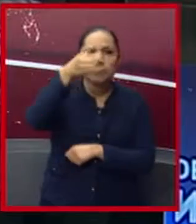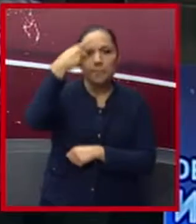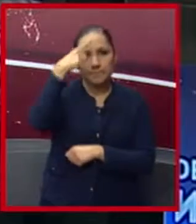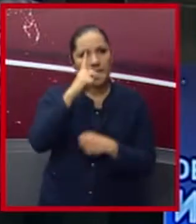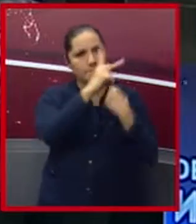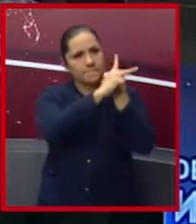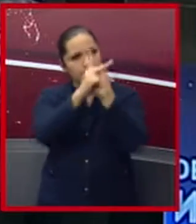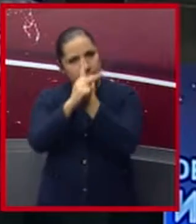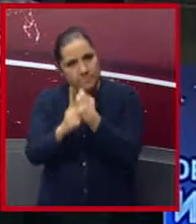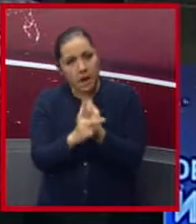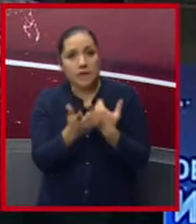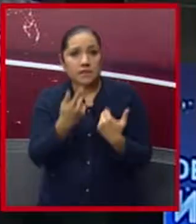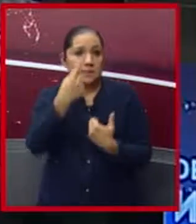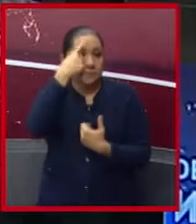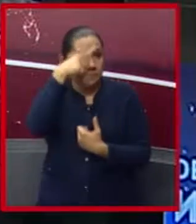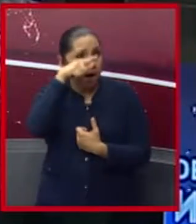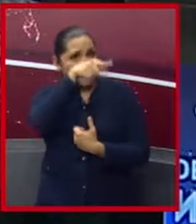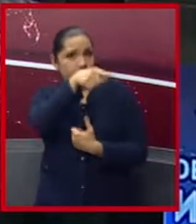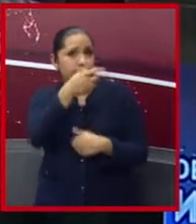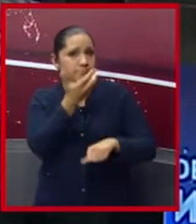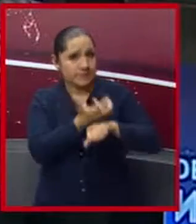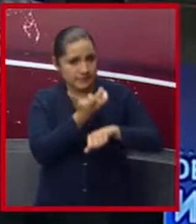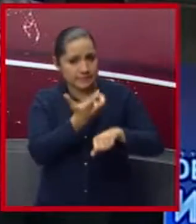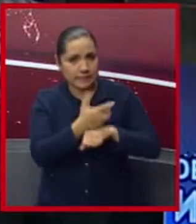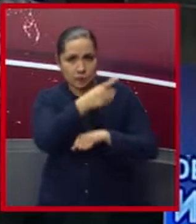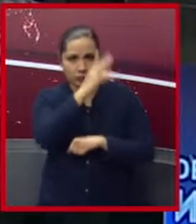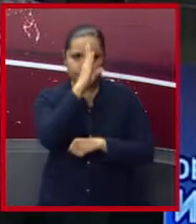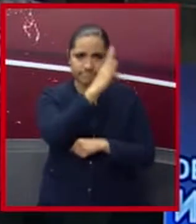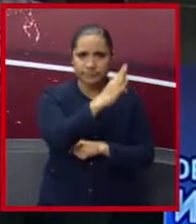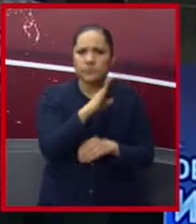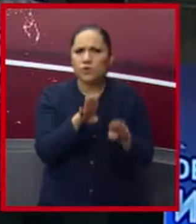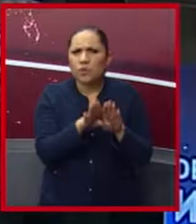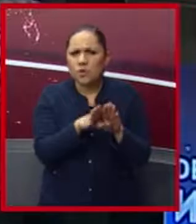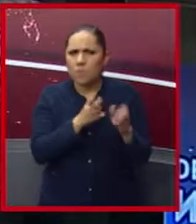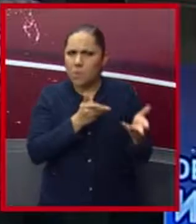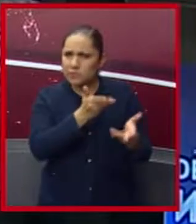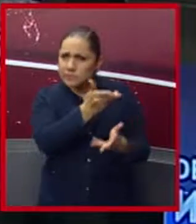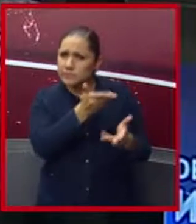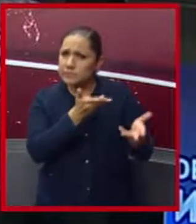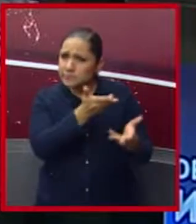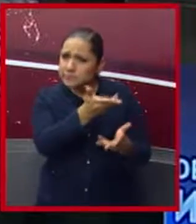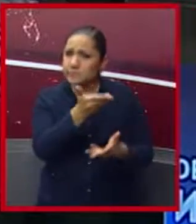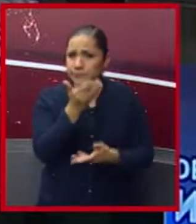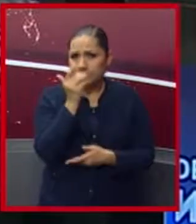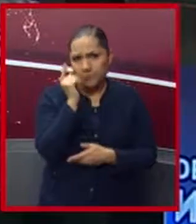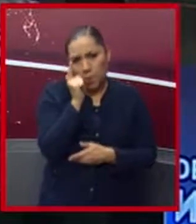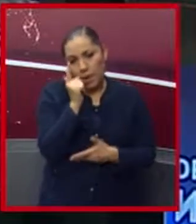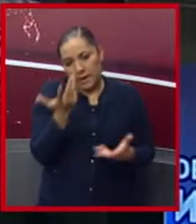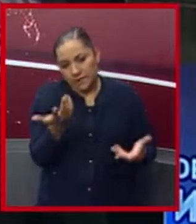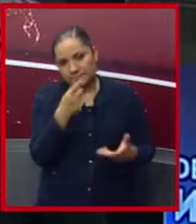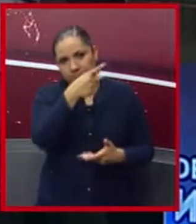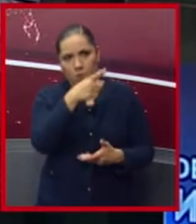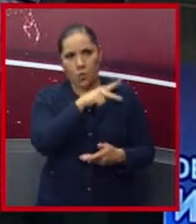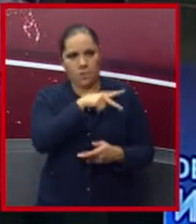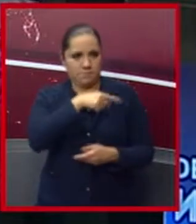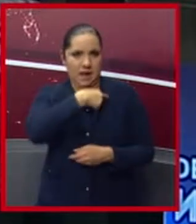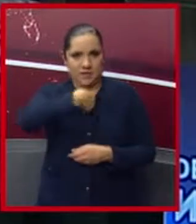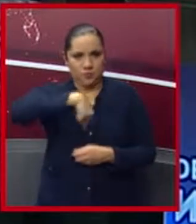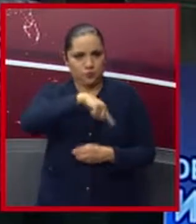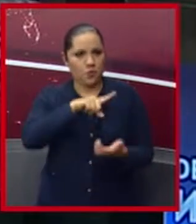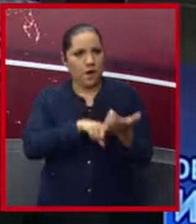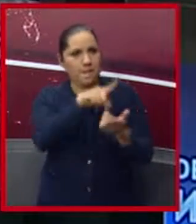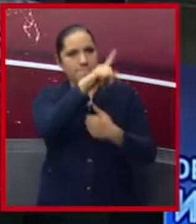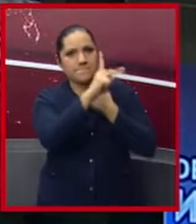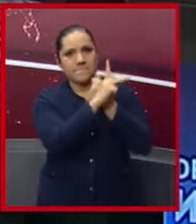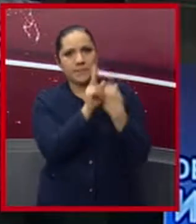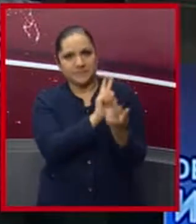en las relaciones con los Estados Unidos y en el fortalecimiento de los vínculos con ese vecino país, pero también